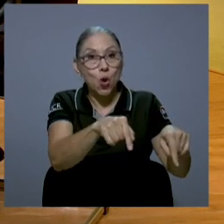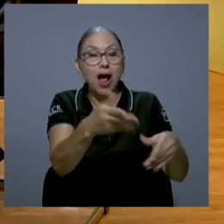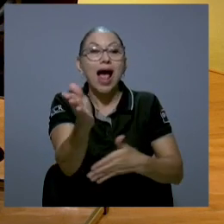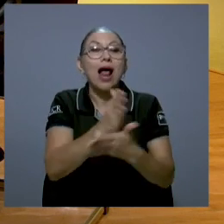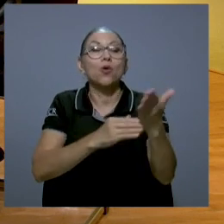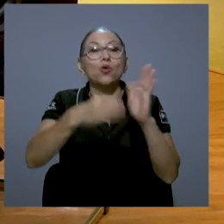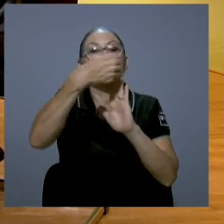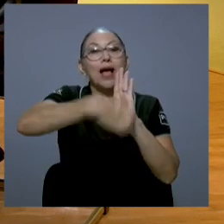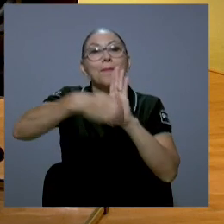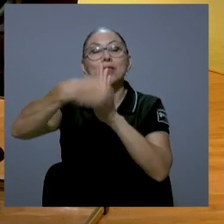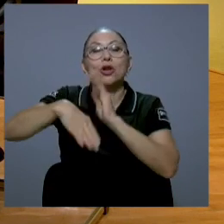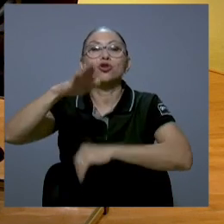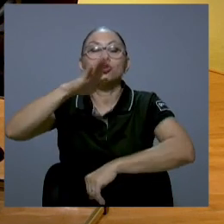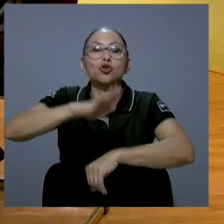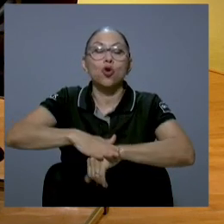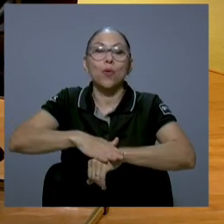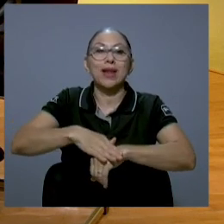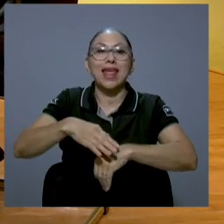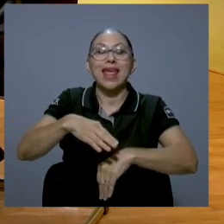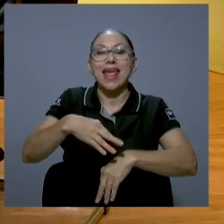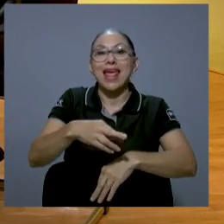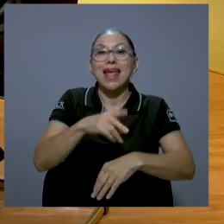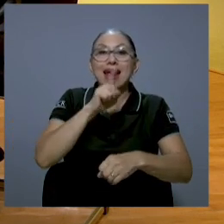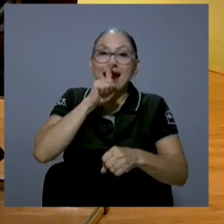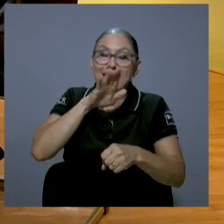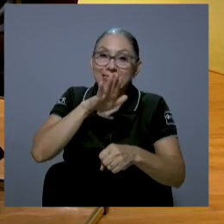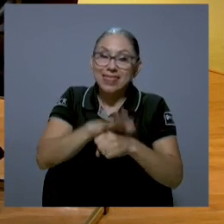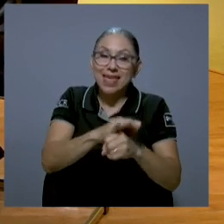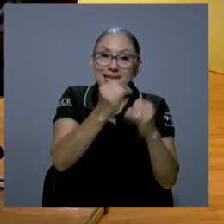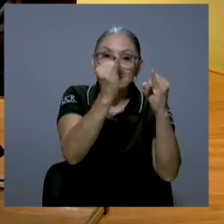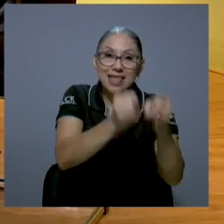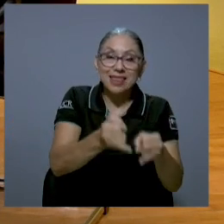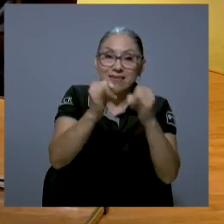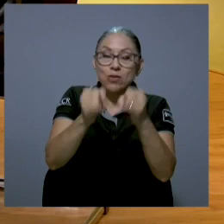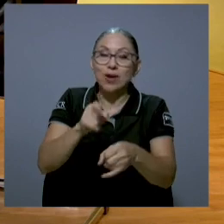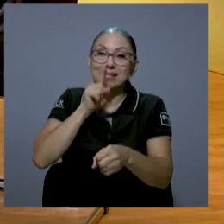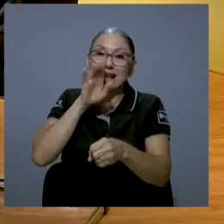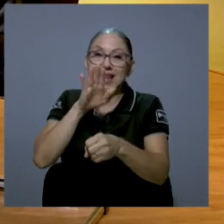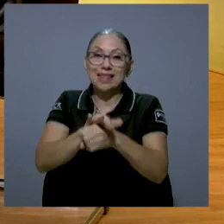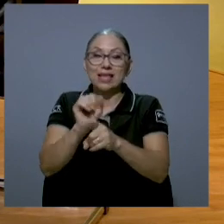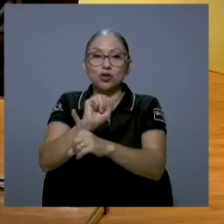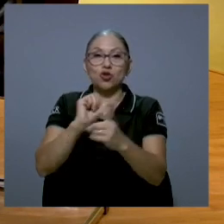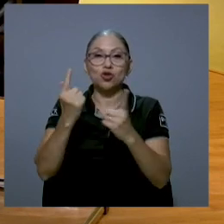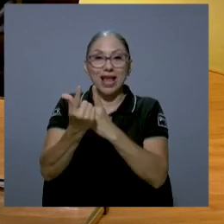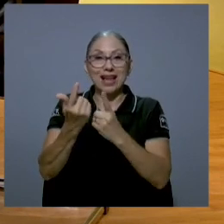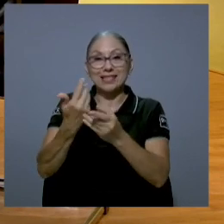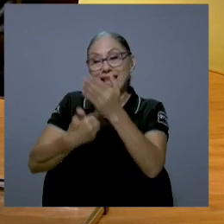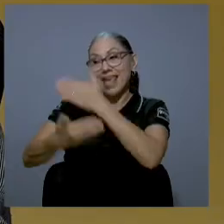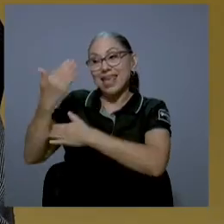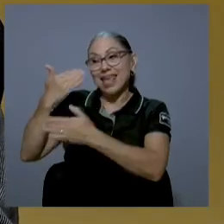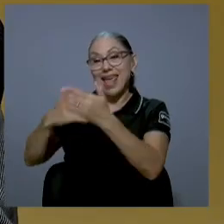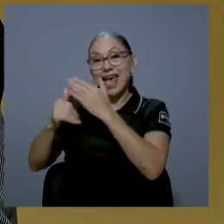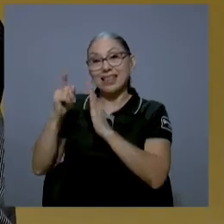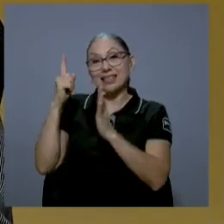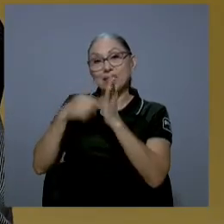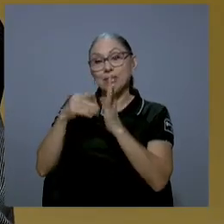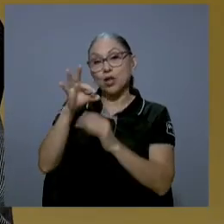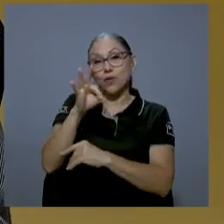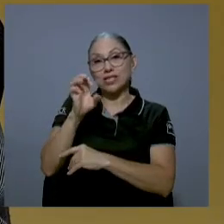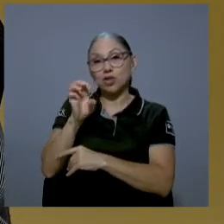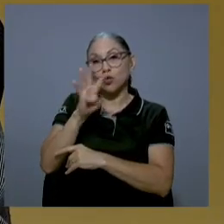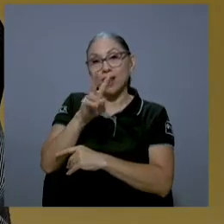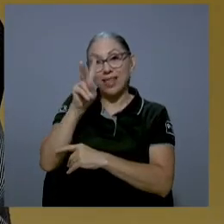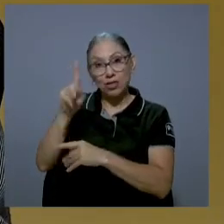garantías individuales y sobre todo de garantías sociales que se habían incorporado en 1942, pero